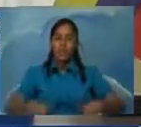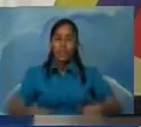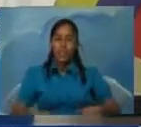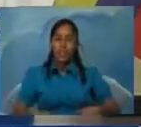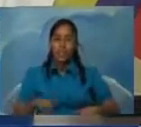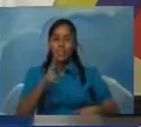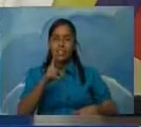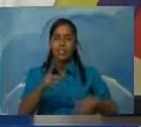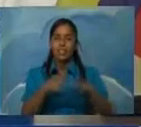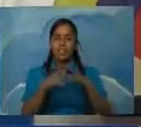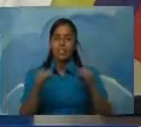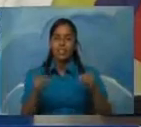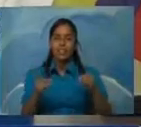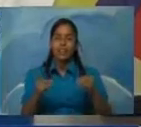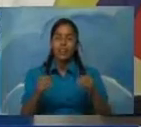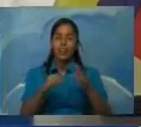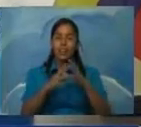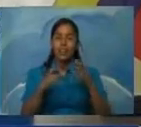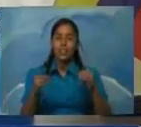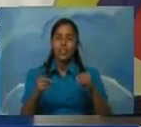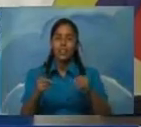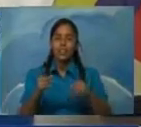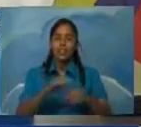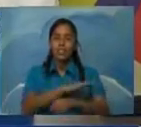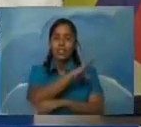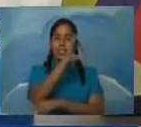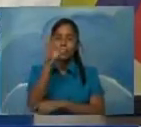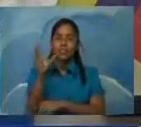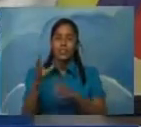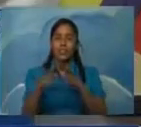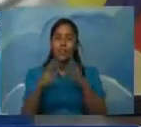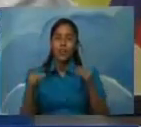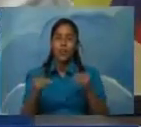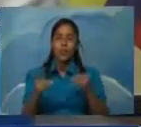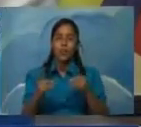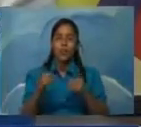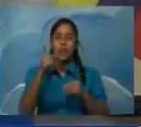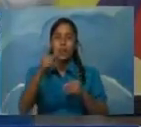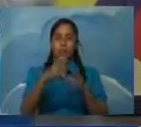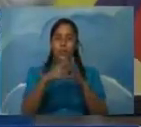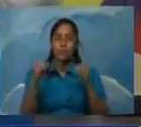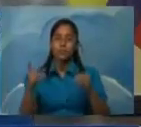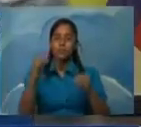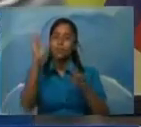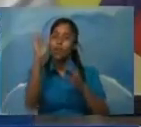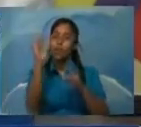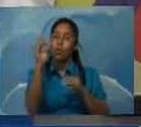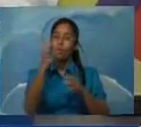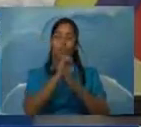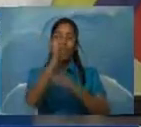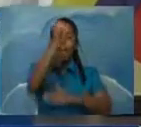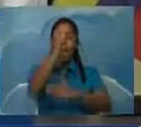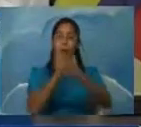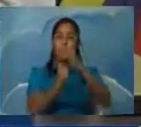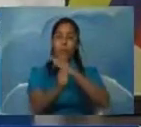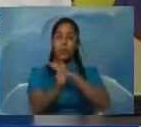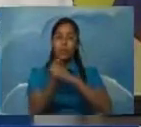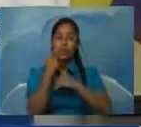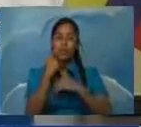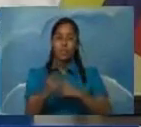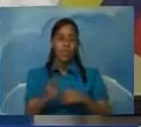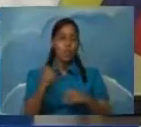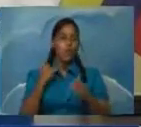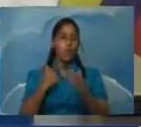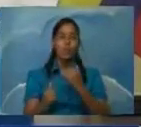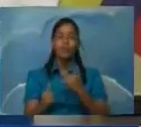calladitos, también habrá parte en el cielo. En el capítulo 8 de Apocalipsis, que es el último